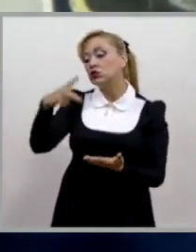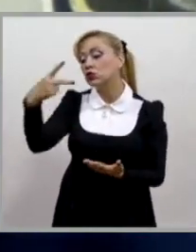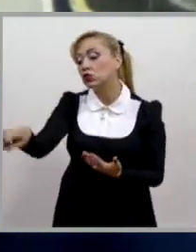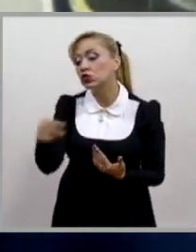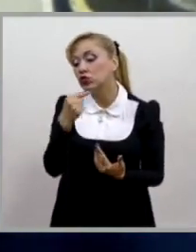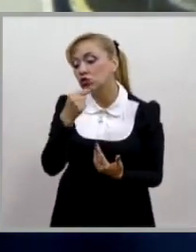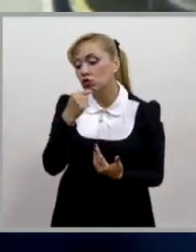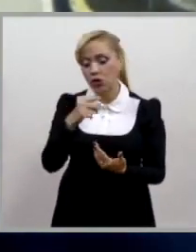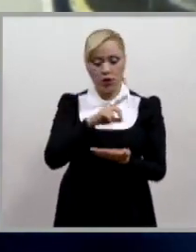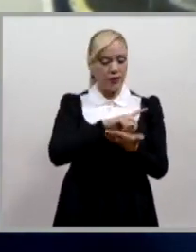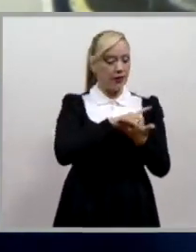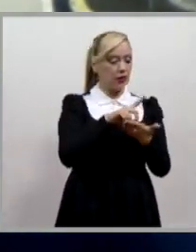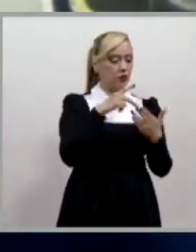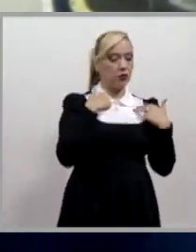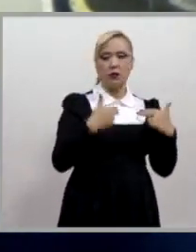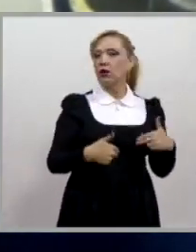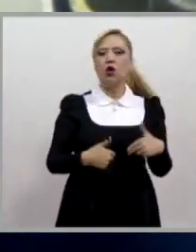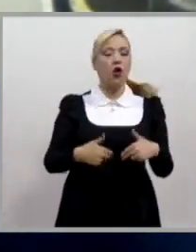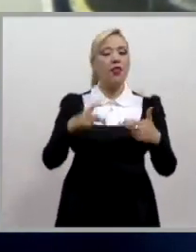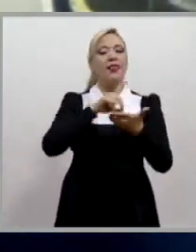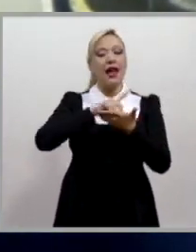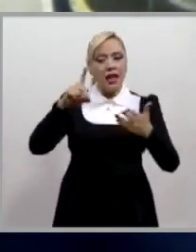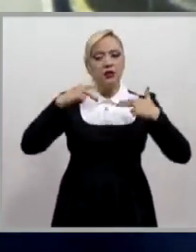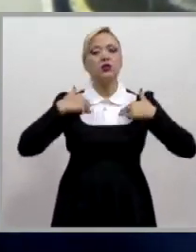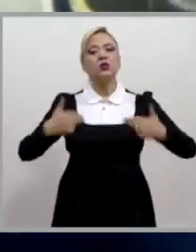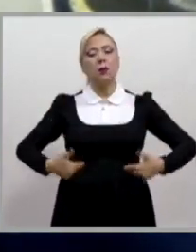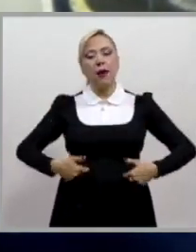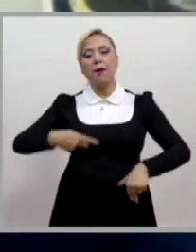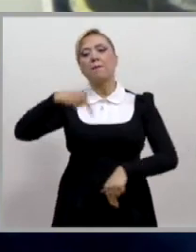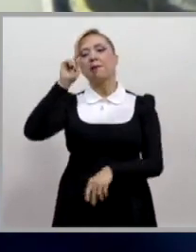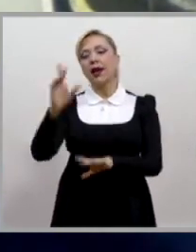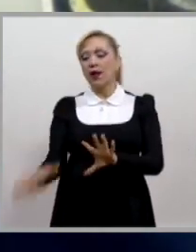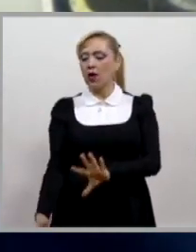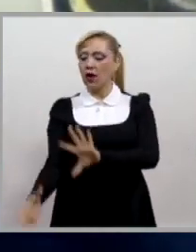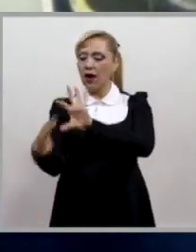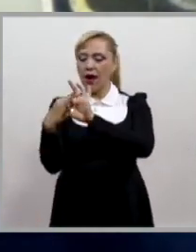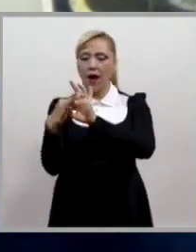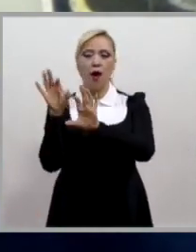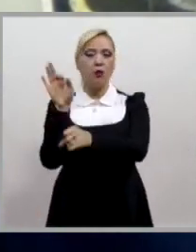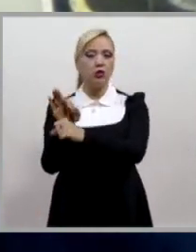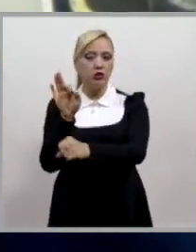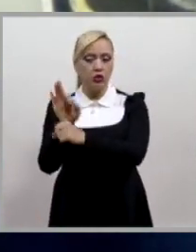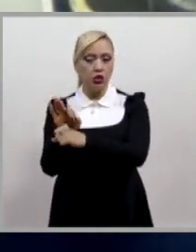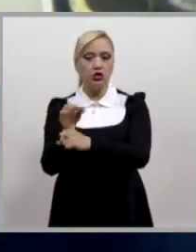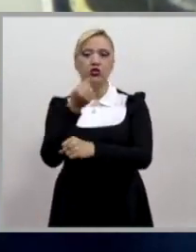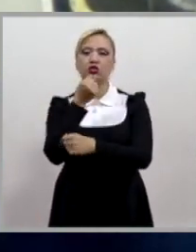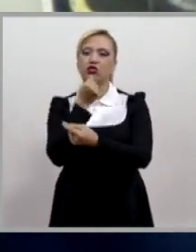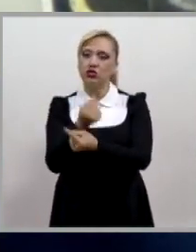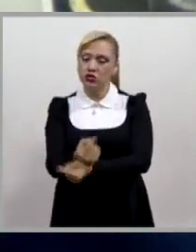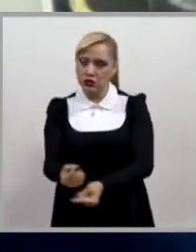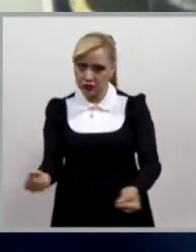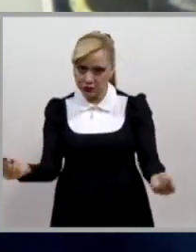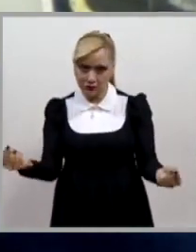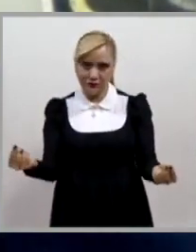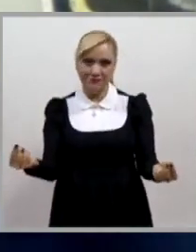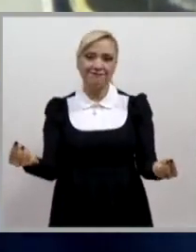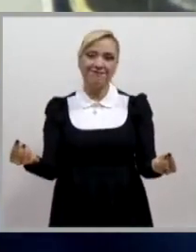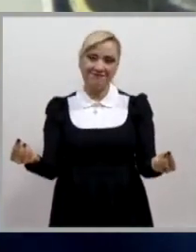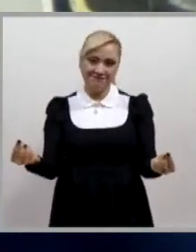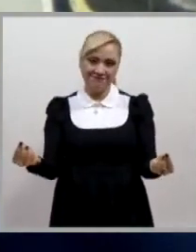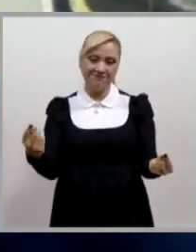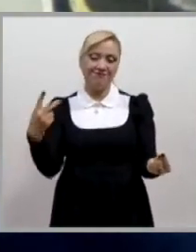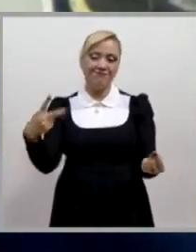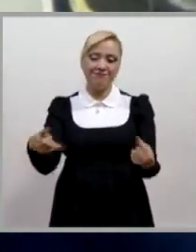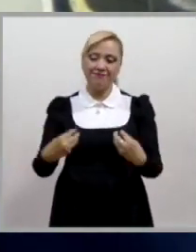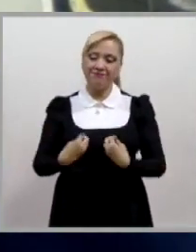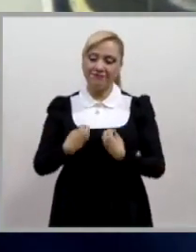punto y aparte de derechos humanos, son los derechos humanos, pero adaptados a la protección reforzada de la niñez y sobre todo a su